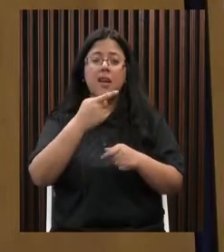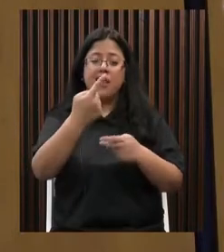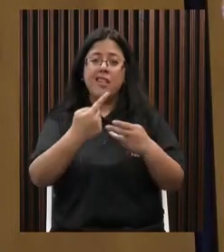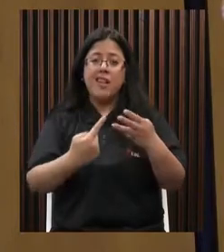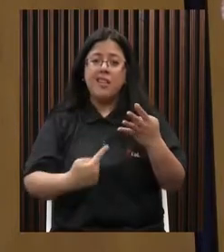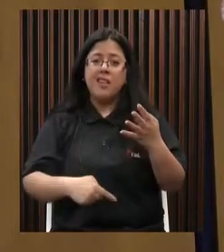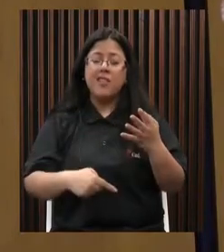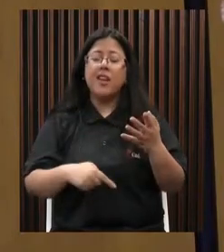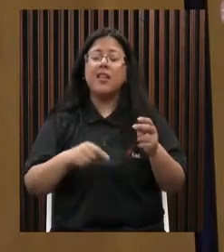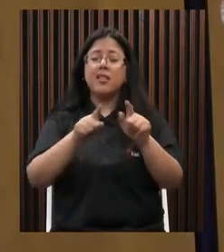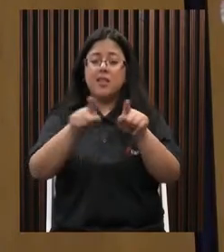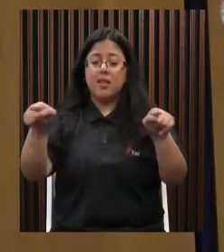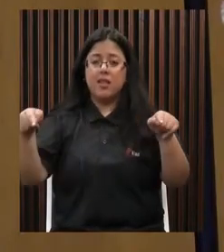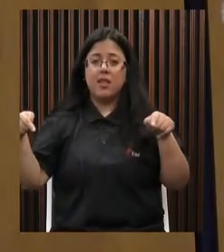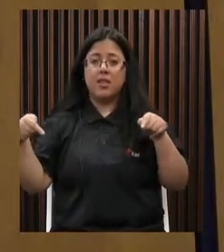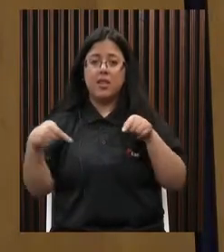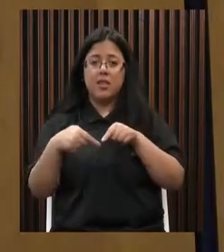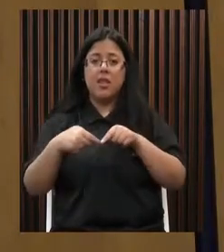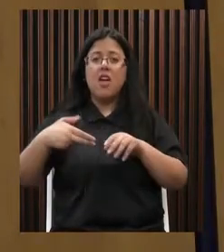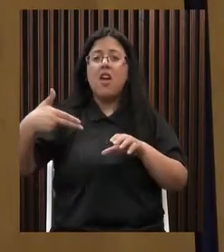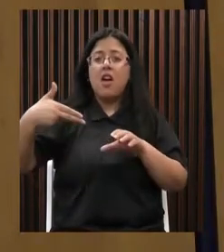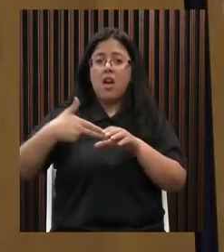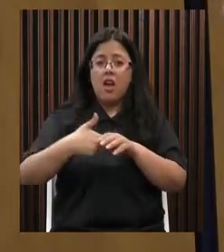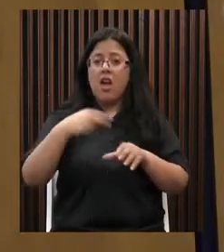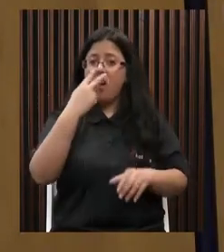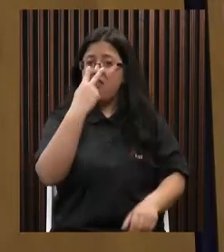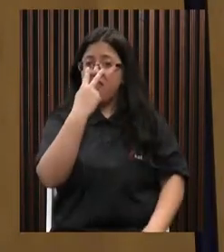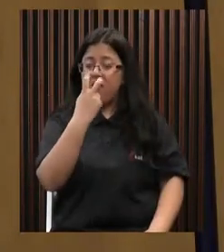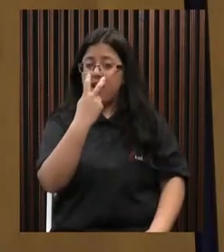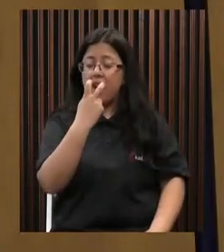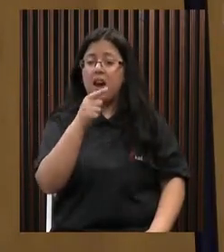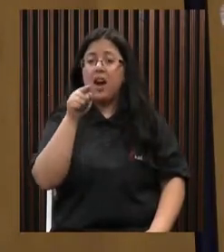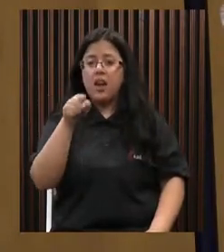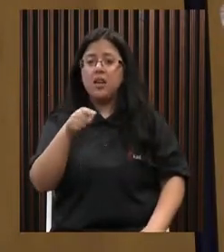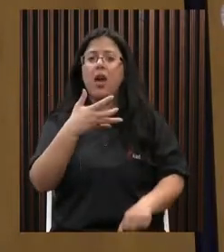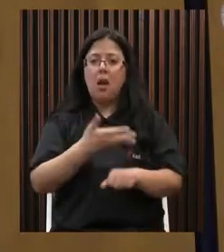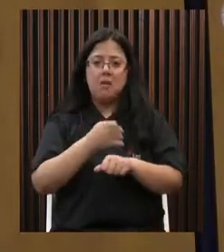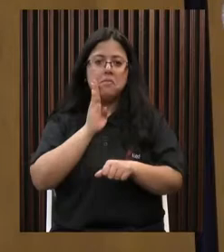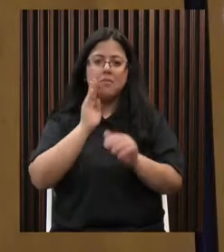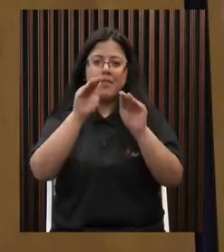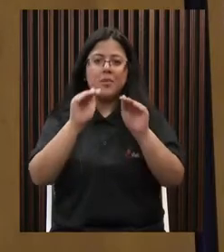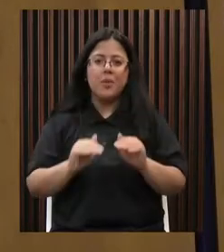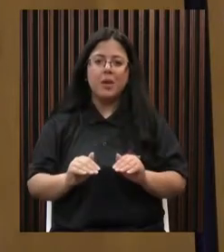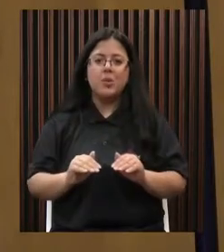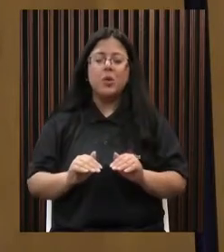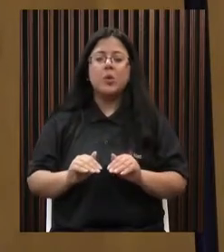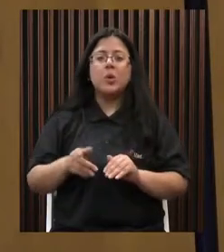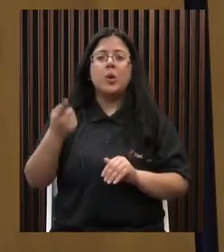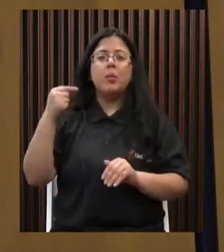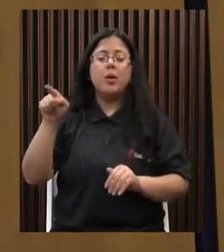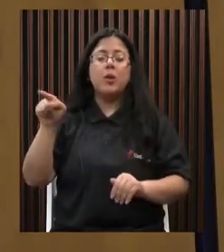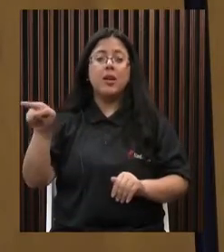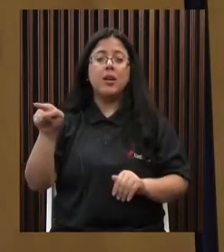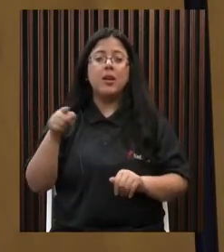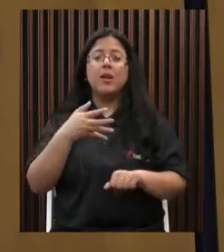servicio, bencineras, digámoslo así, ¿cierto?, que tienen este tipo de baño. Entonces, hay